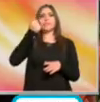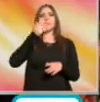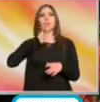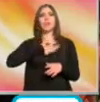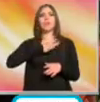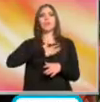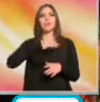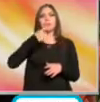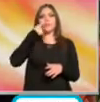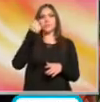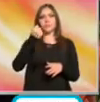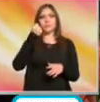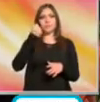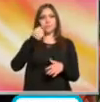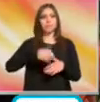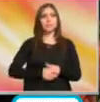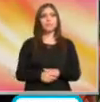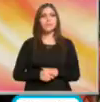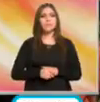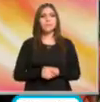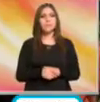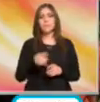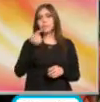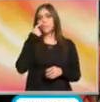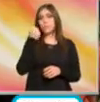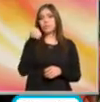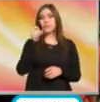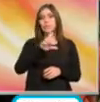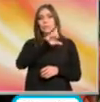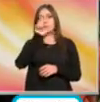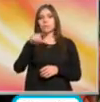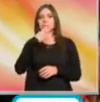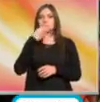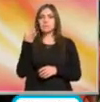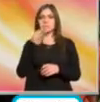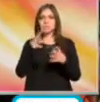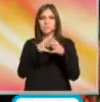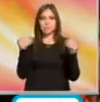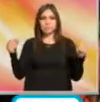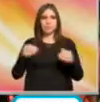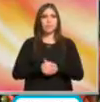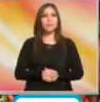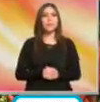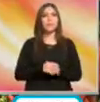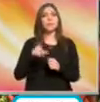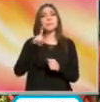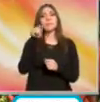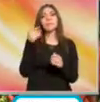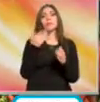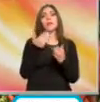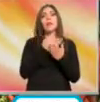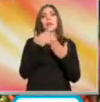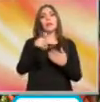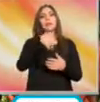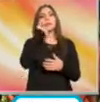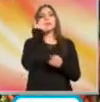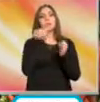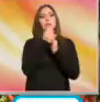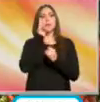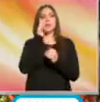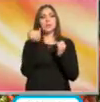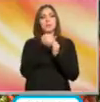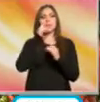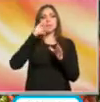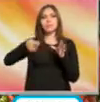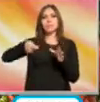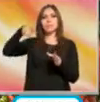un tantito cuando lo pongan. Es que es fuerte, pero Pica, ya después se saca. después se quita. exactamente. Ahora, la consistencia que quiero que tome es esta. ¿Se